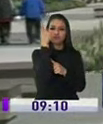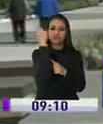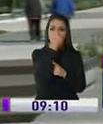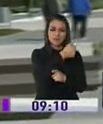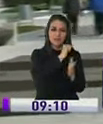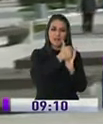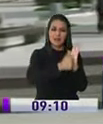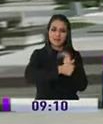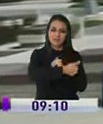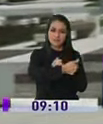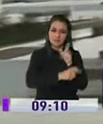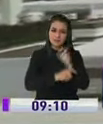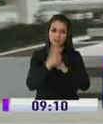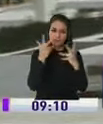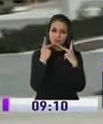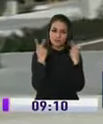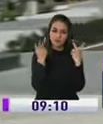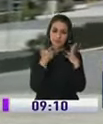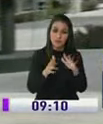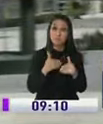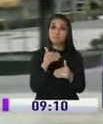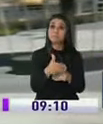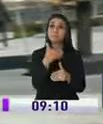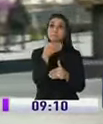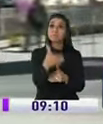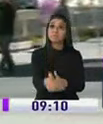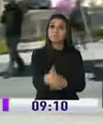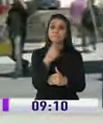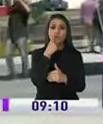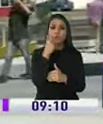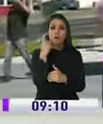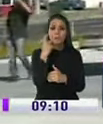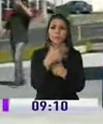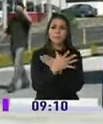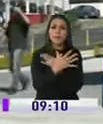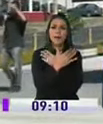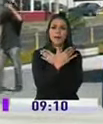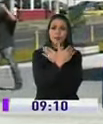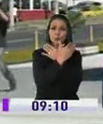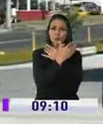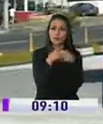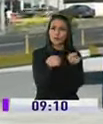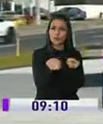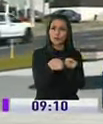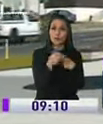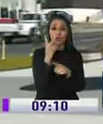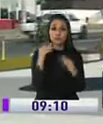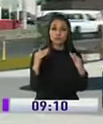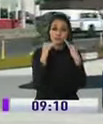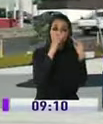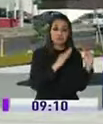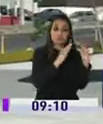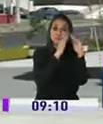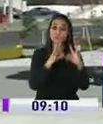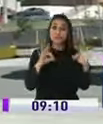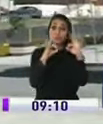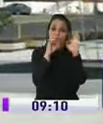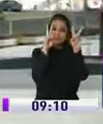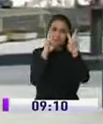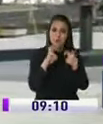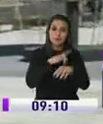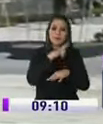nuestro propio personal, y más allá tenemos el hombre pájaro. Entonces son dos esculturas importantes que están relacionadas con esta